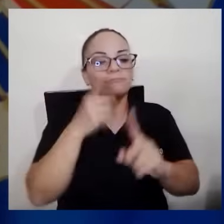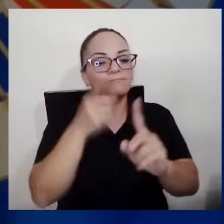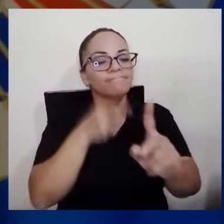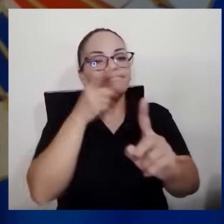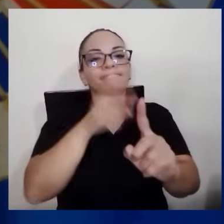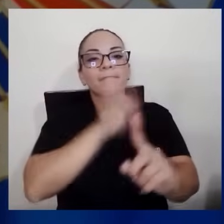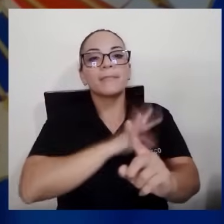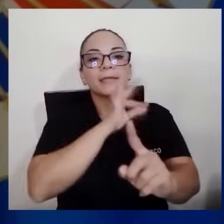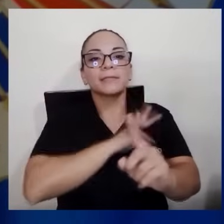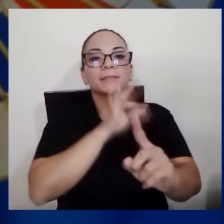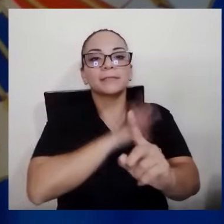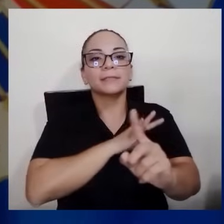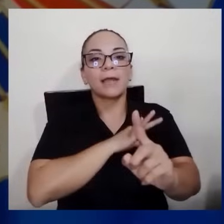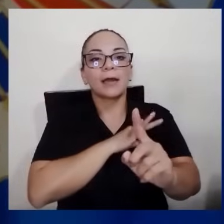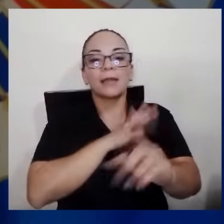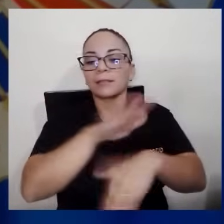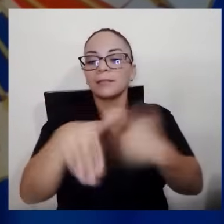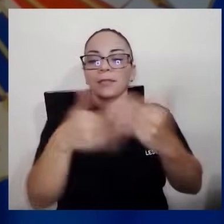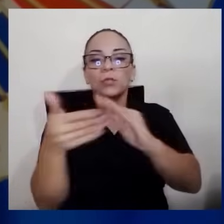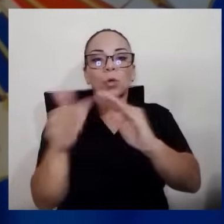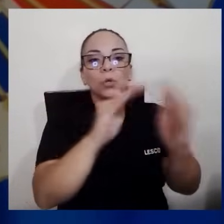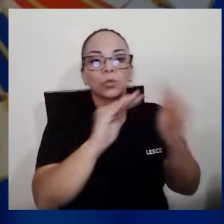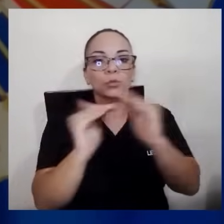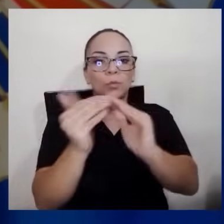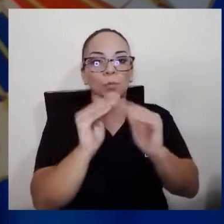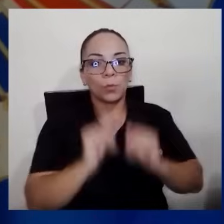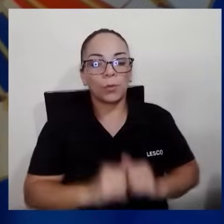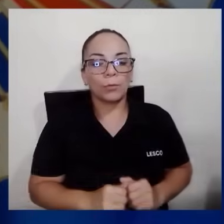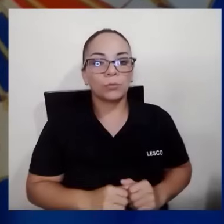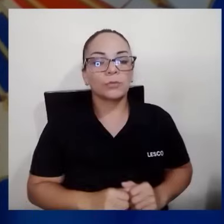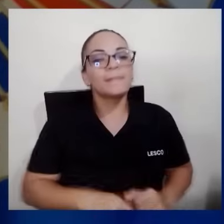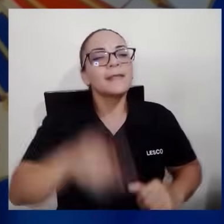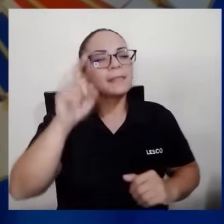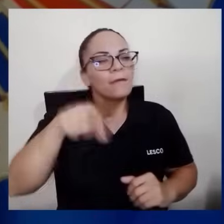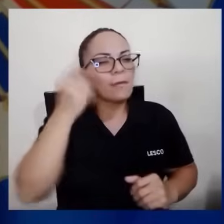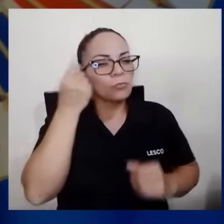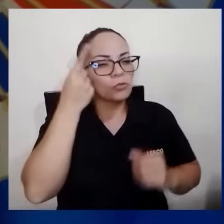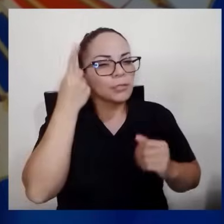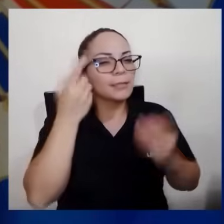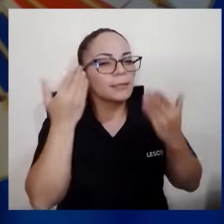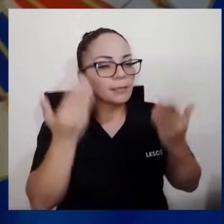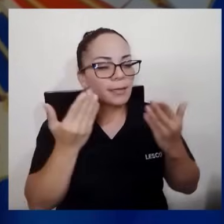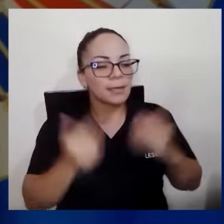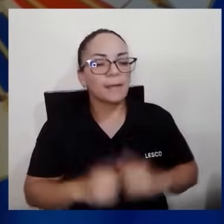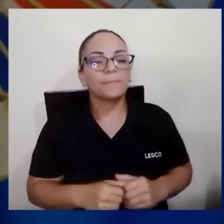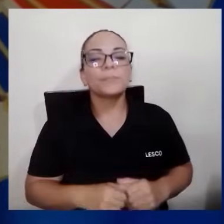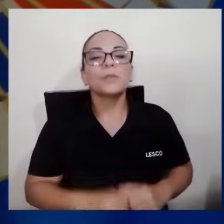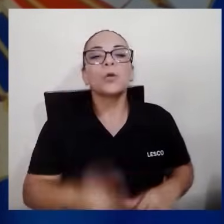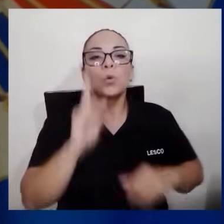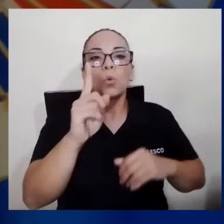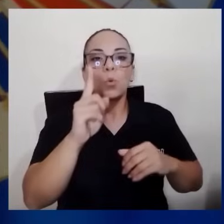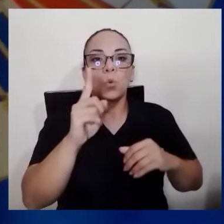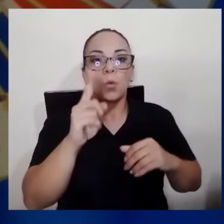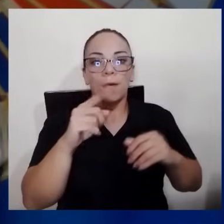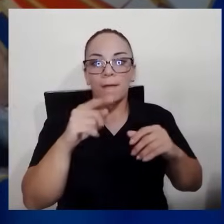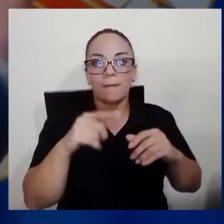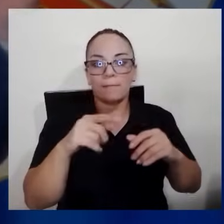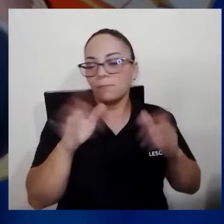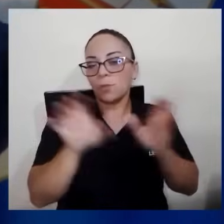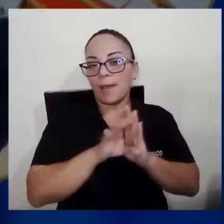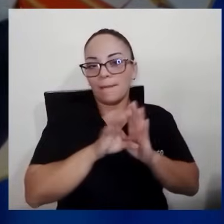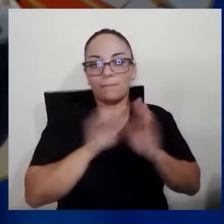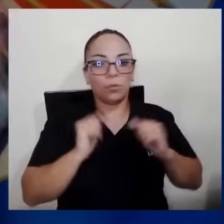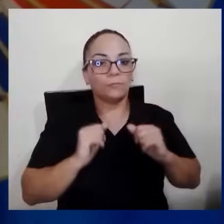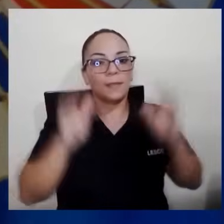nuestros pueblos tenemos que entender que un palacio una